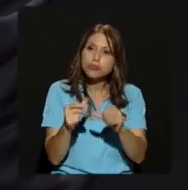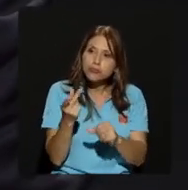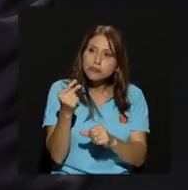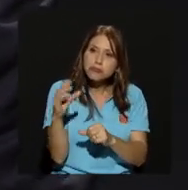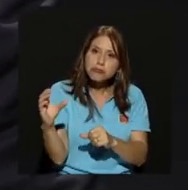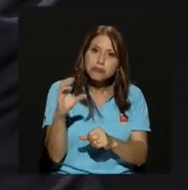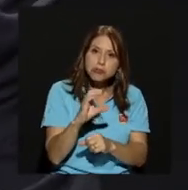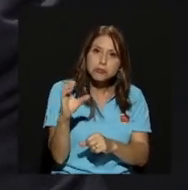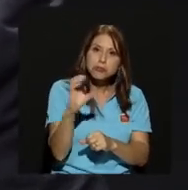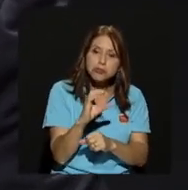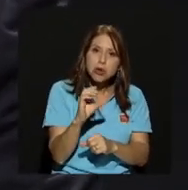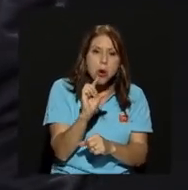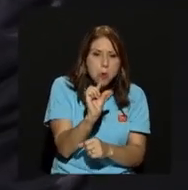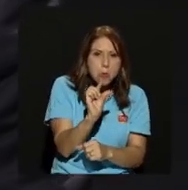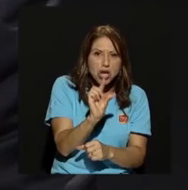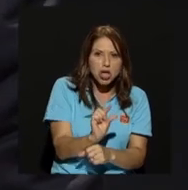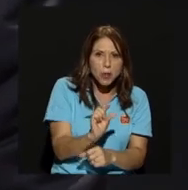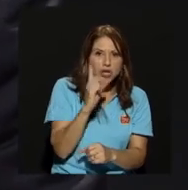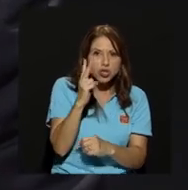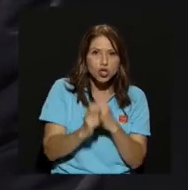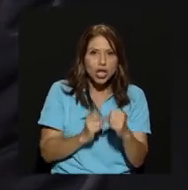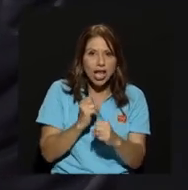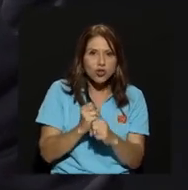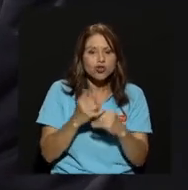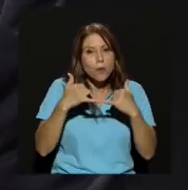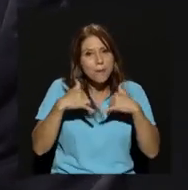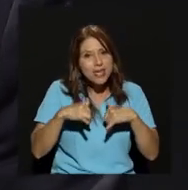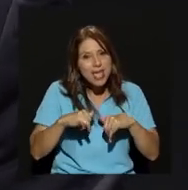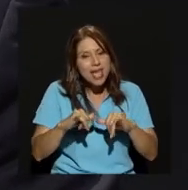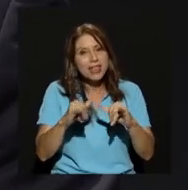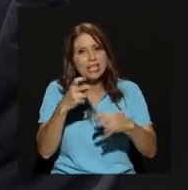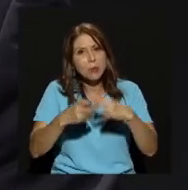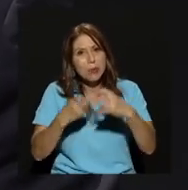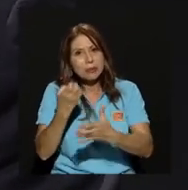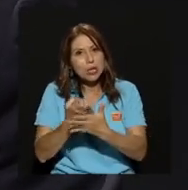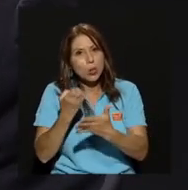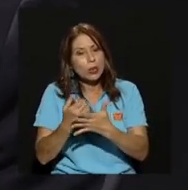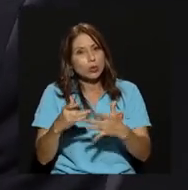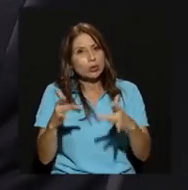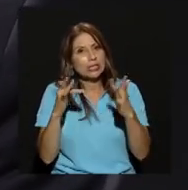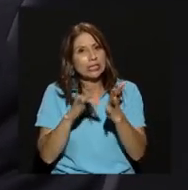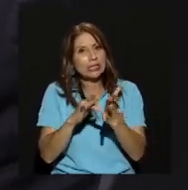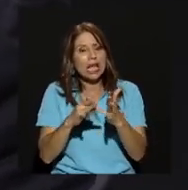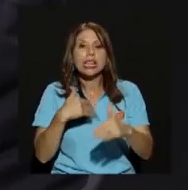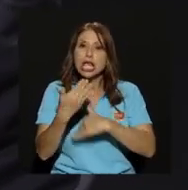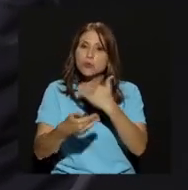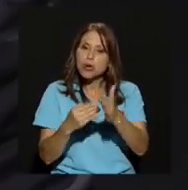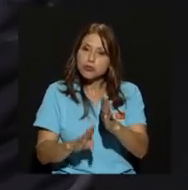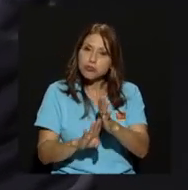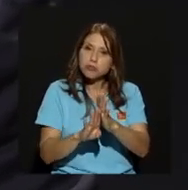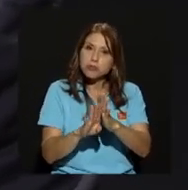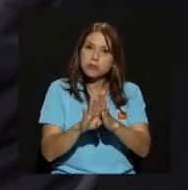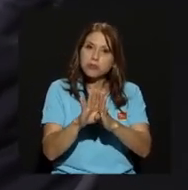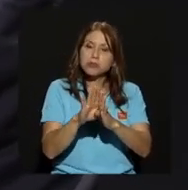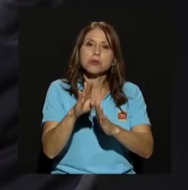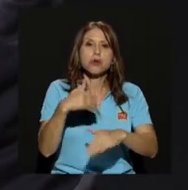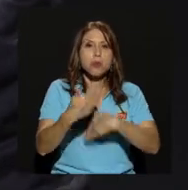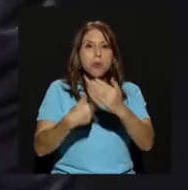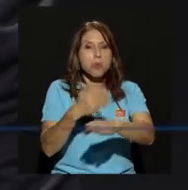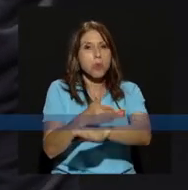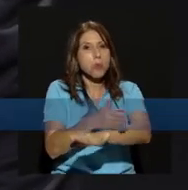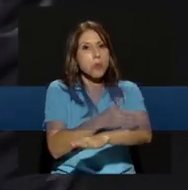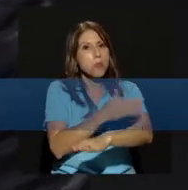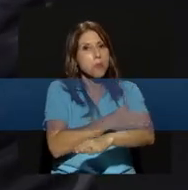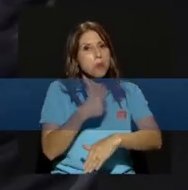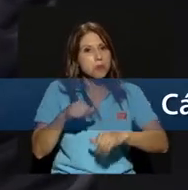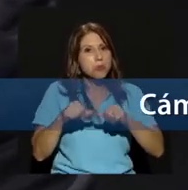poquito menos durante dos años mientras la crisis estuvo muy grave después nos recuperamos y recuperamos nuestro nivel de crecimiento de las exportaciones